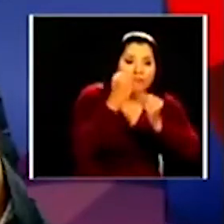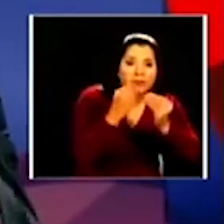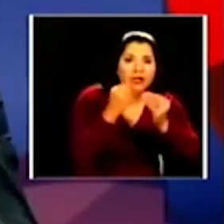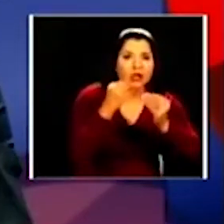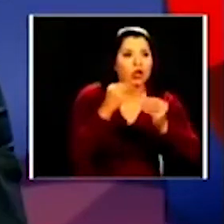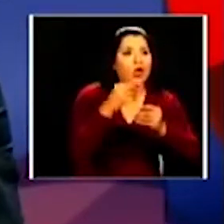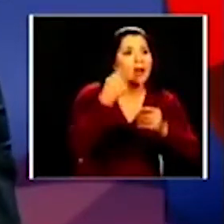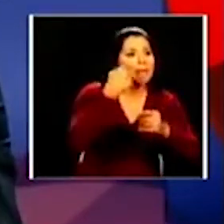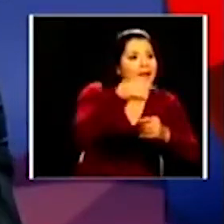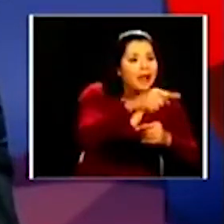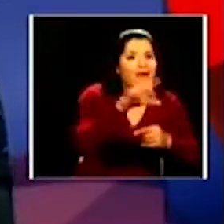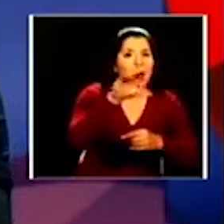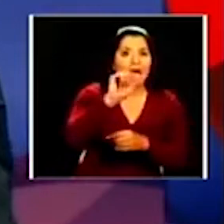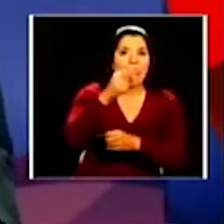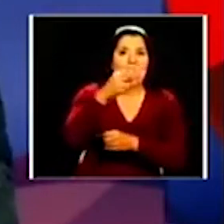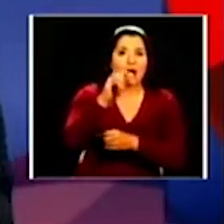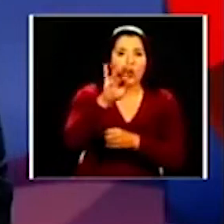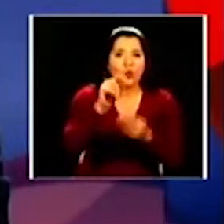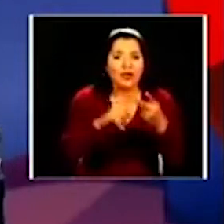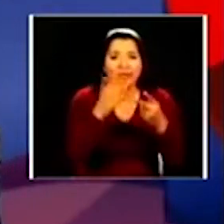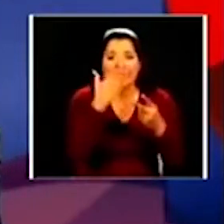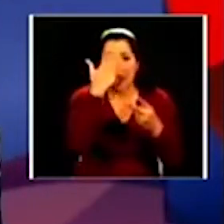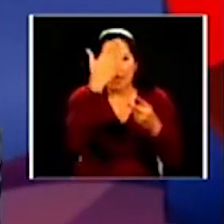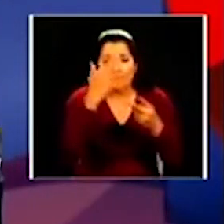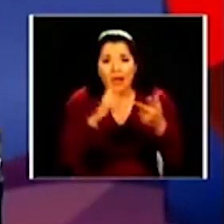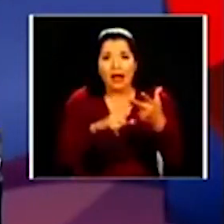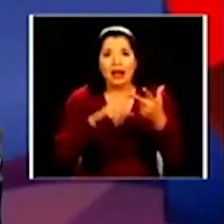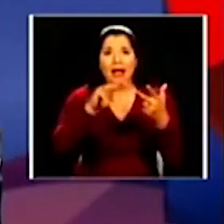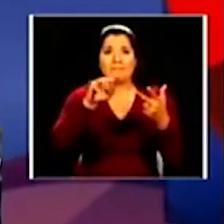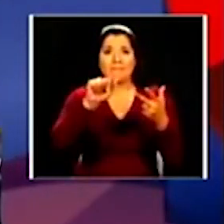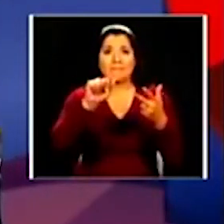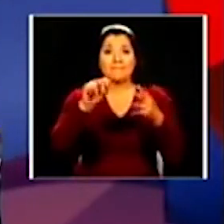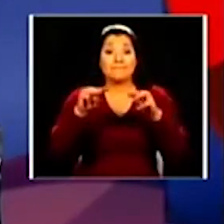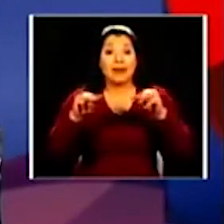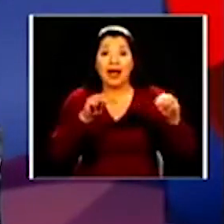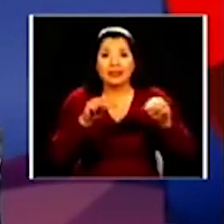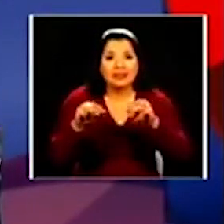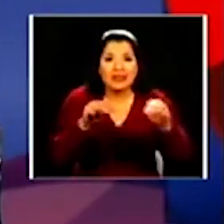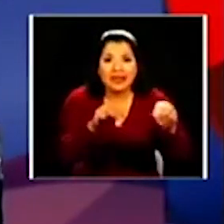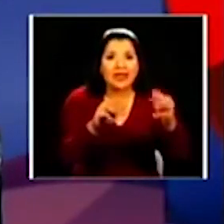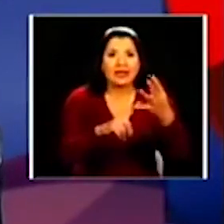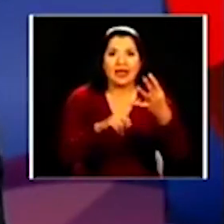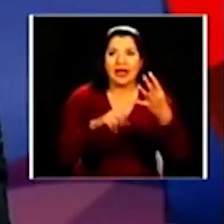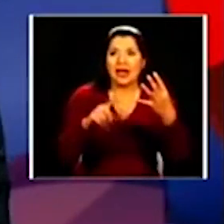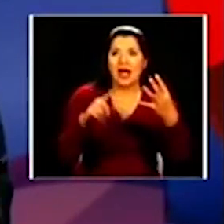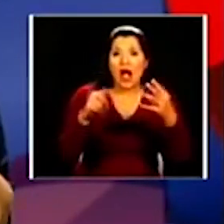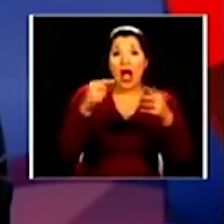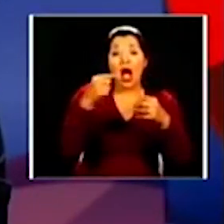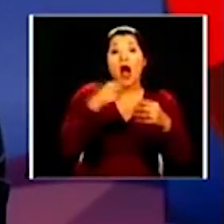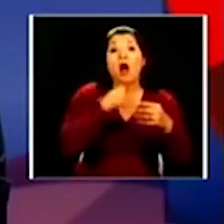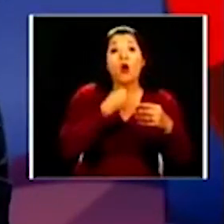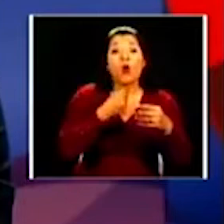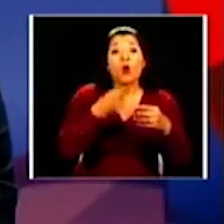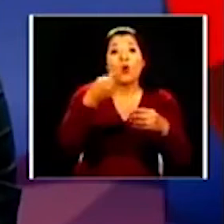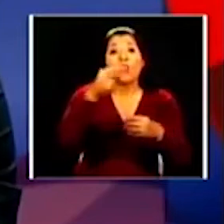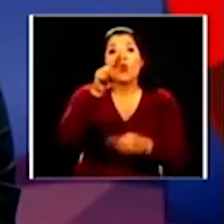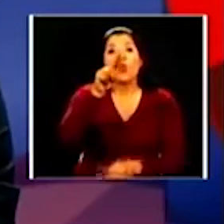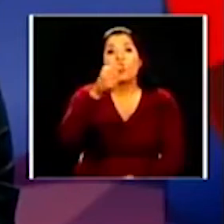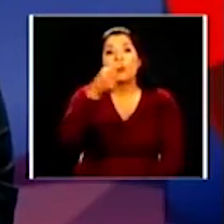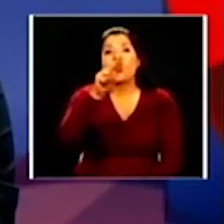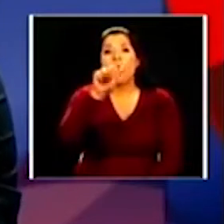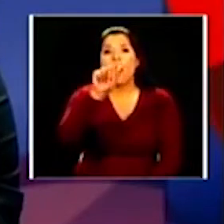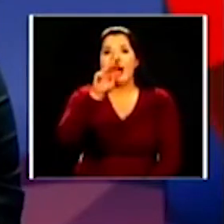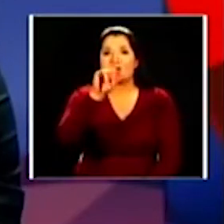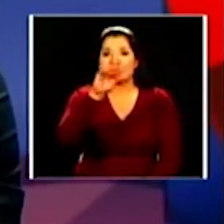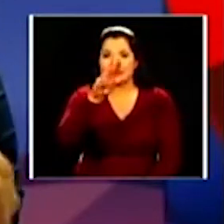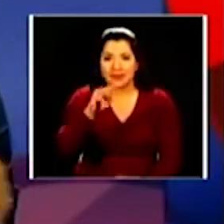a Matina, a Guásimo, por ejemplo, para ver la vieja secadora de maíz, para hacer esas rutas, reactivar el tren de carga, pero que